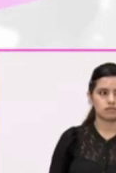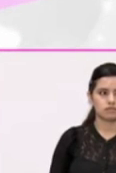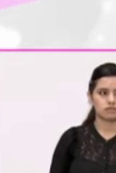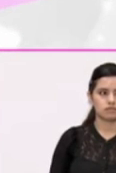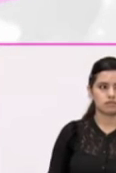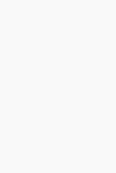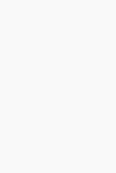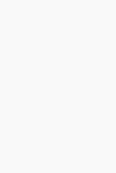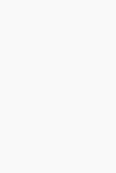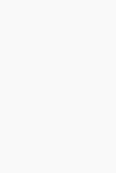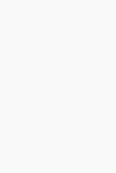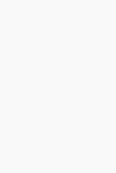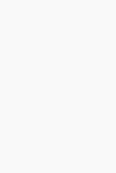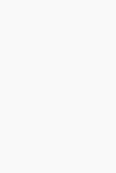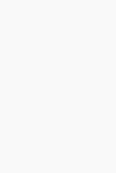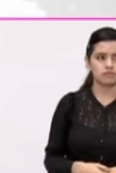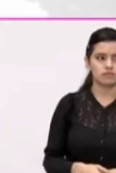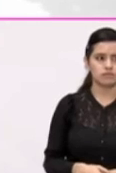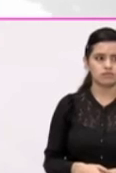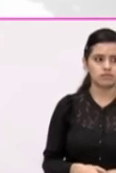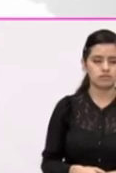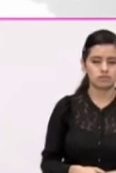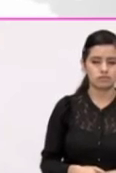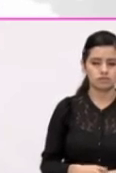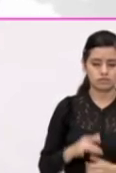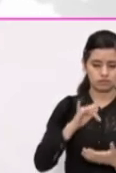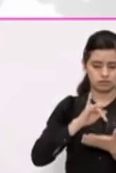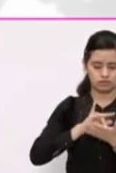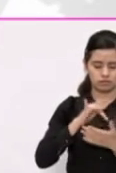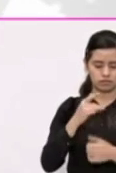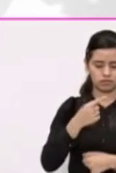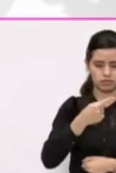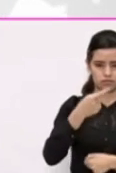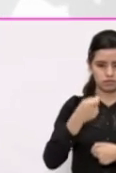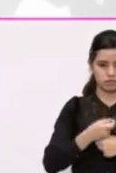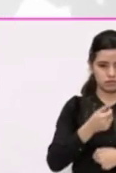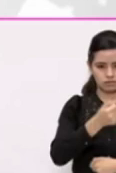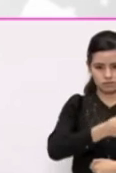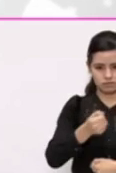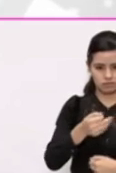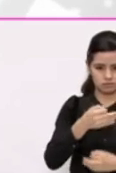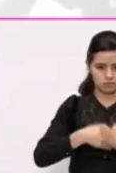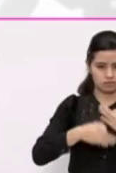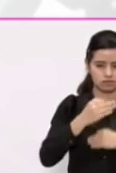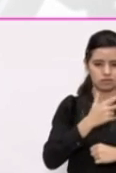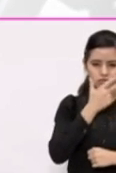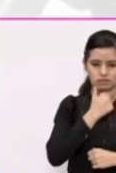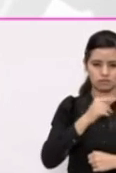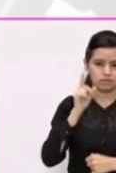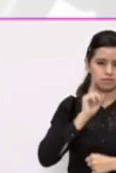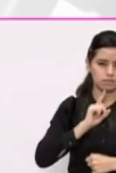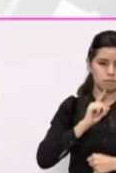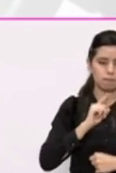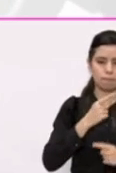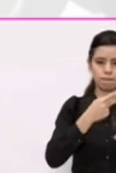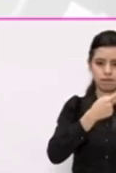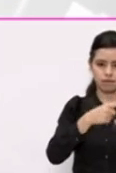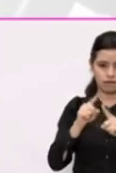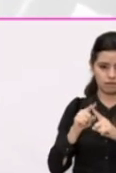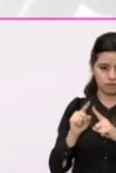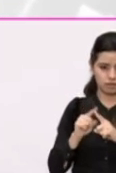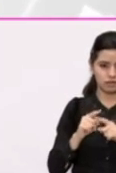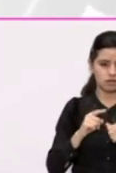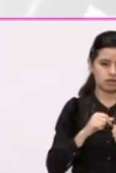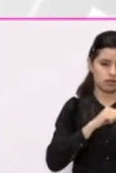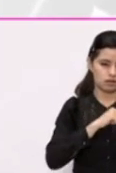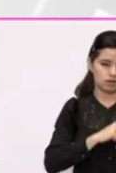Gracias. Primero, permítanme saludar a todas y todos los dirigentes y representantes de los distintos partidos.